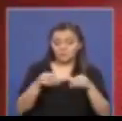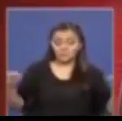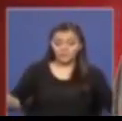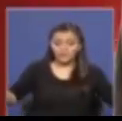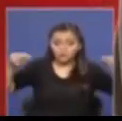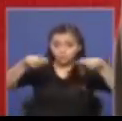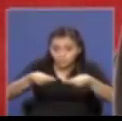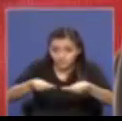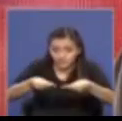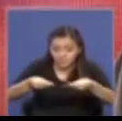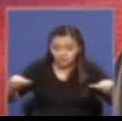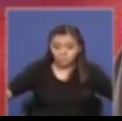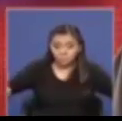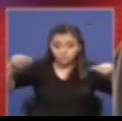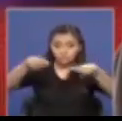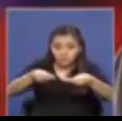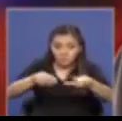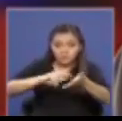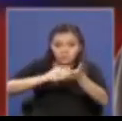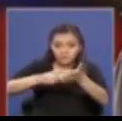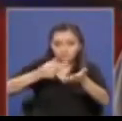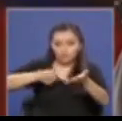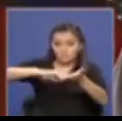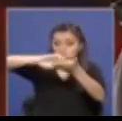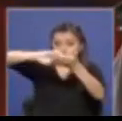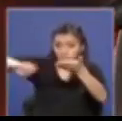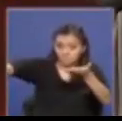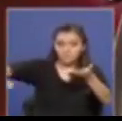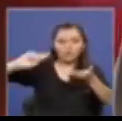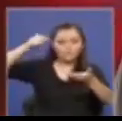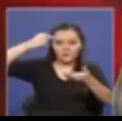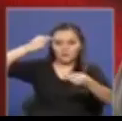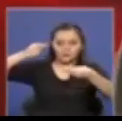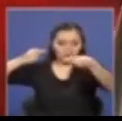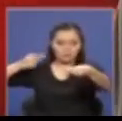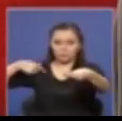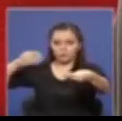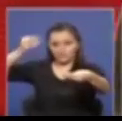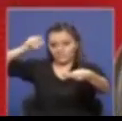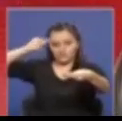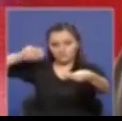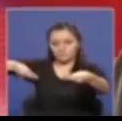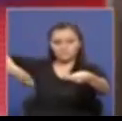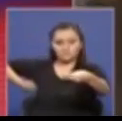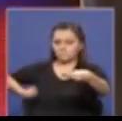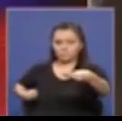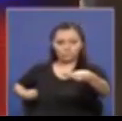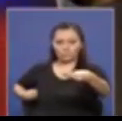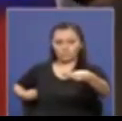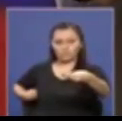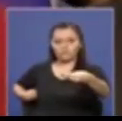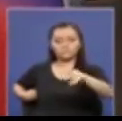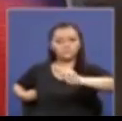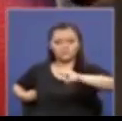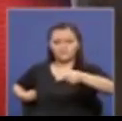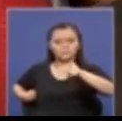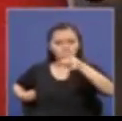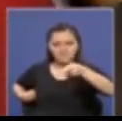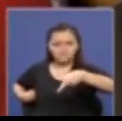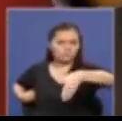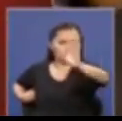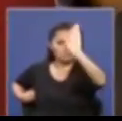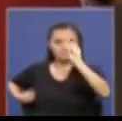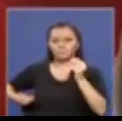subsidios no tiene por qué incrementar los precios. Se incrementan los precios de especulación y vamos a estar muy atentos, porque en promedio los combustibles